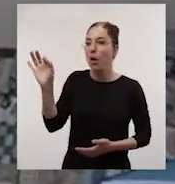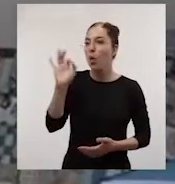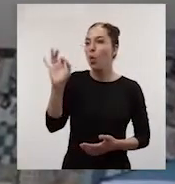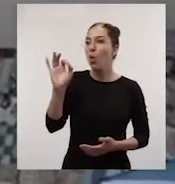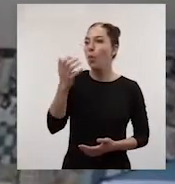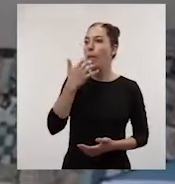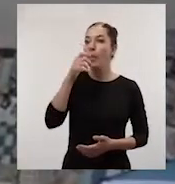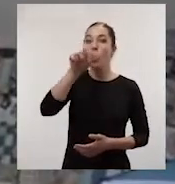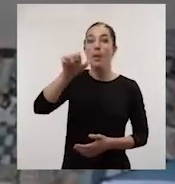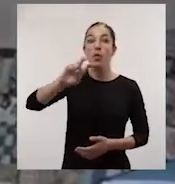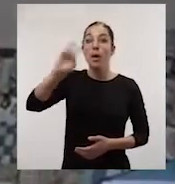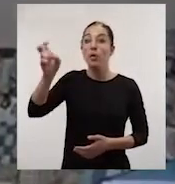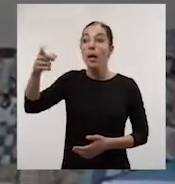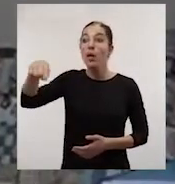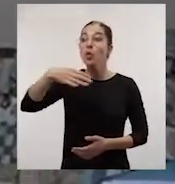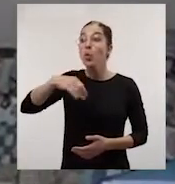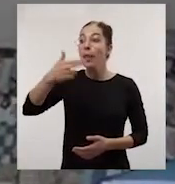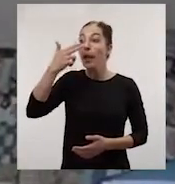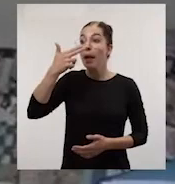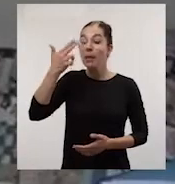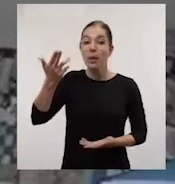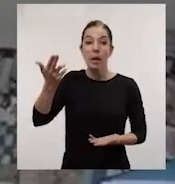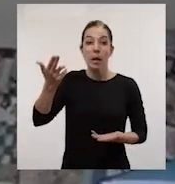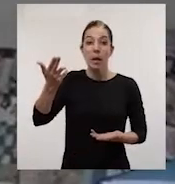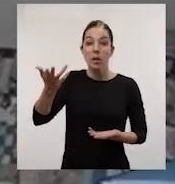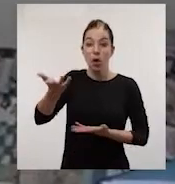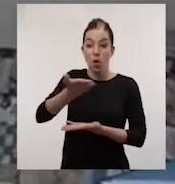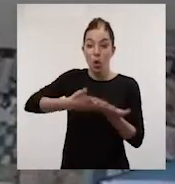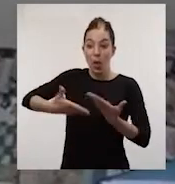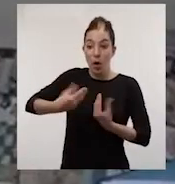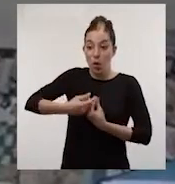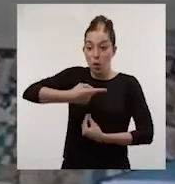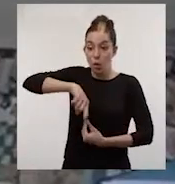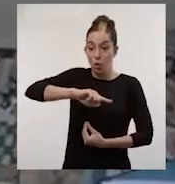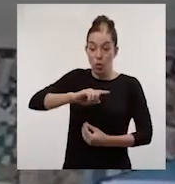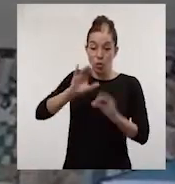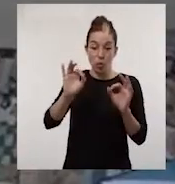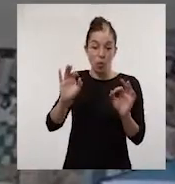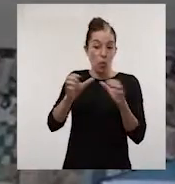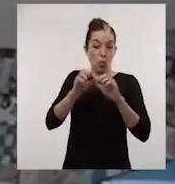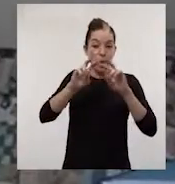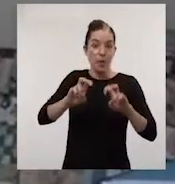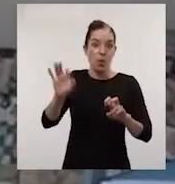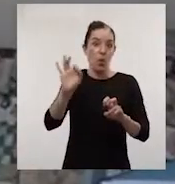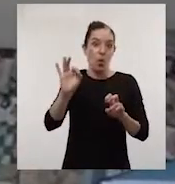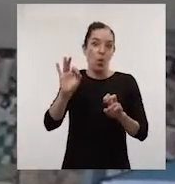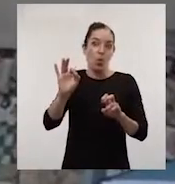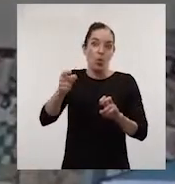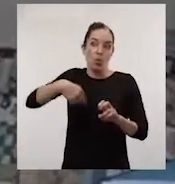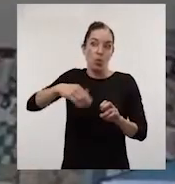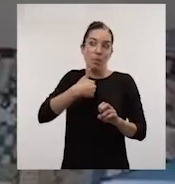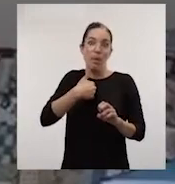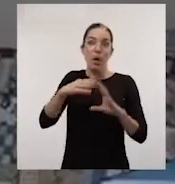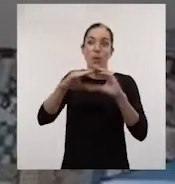con otras personas que podrían estar interesados en colaborar con nosotros como grupo de